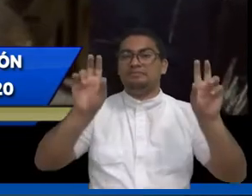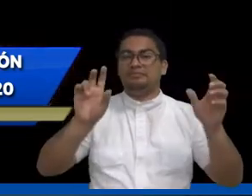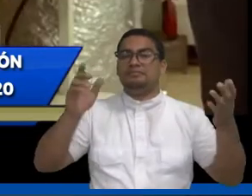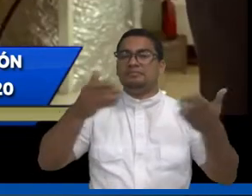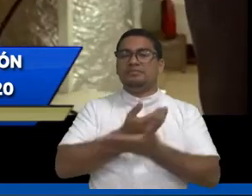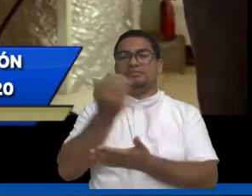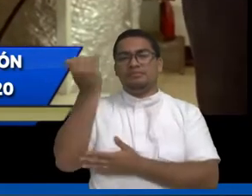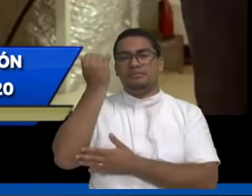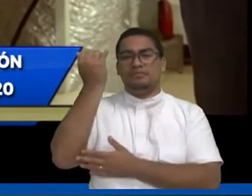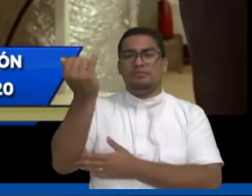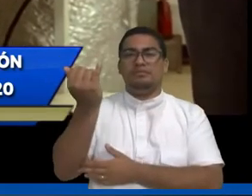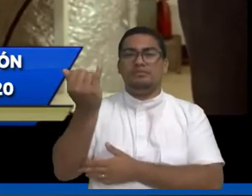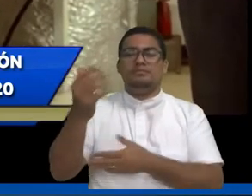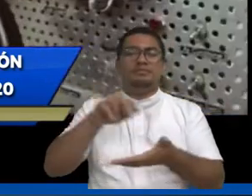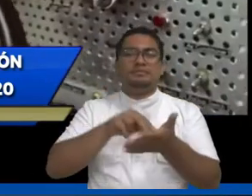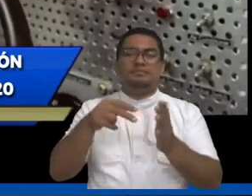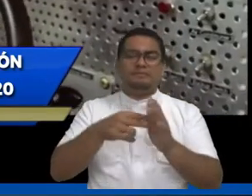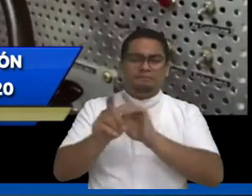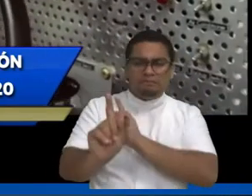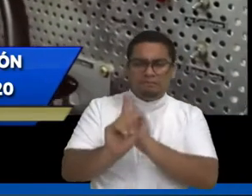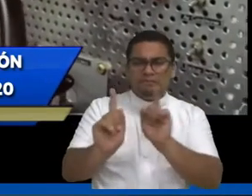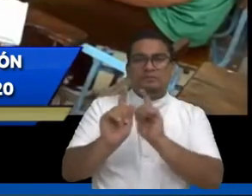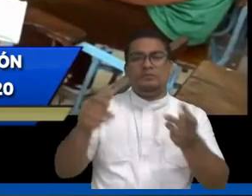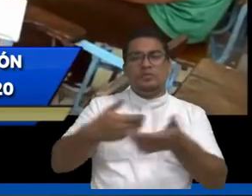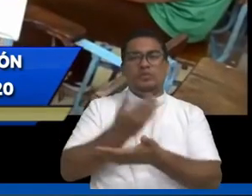para certificar competencias tecnológicas